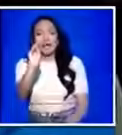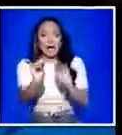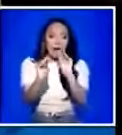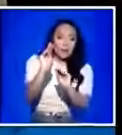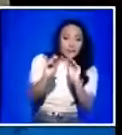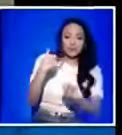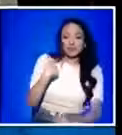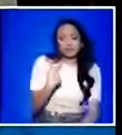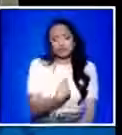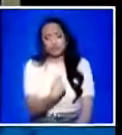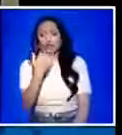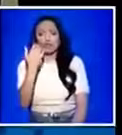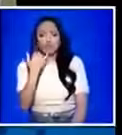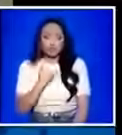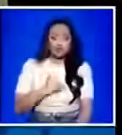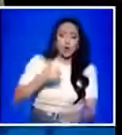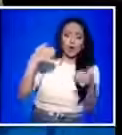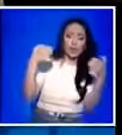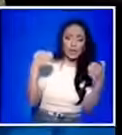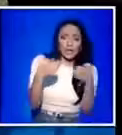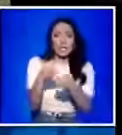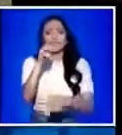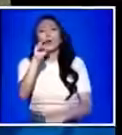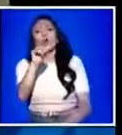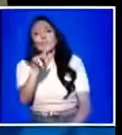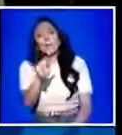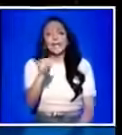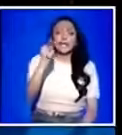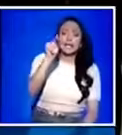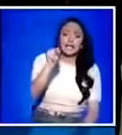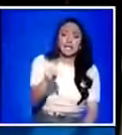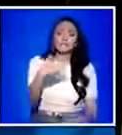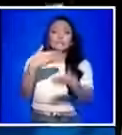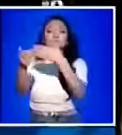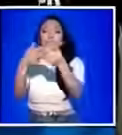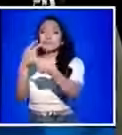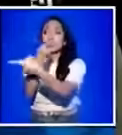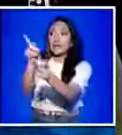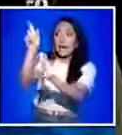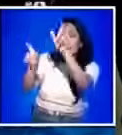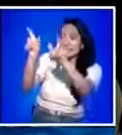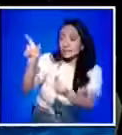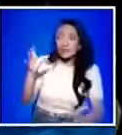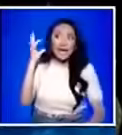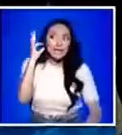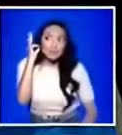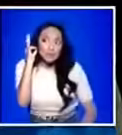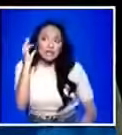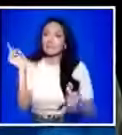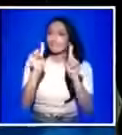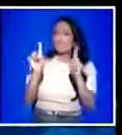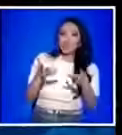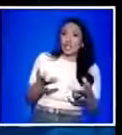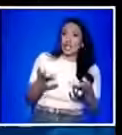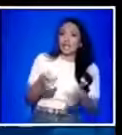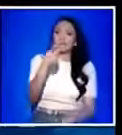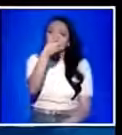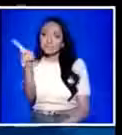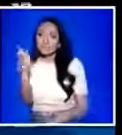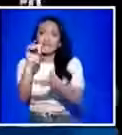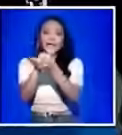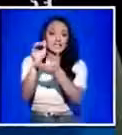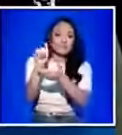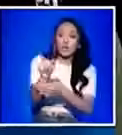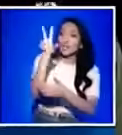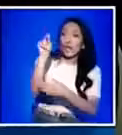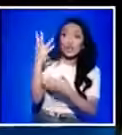Somos de Milan, Juanritas. ¡Ay, caramba! Aunque las señoras no quieran. ¡Ay, caramba! Aunque las